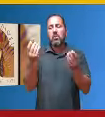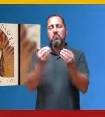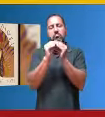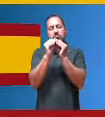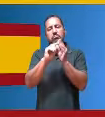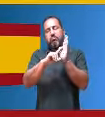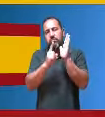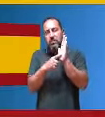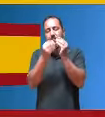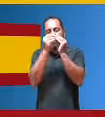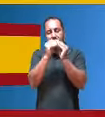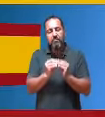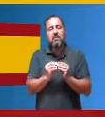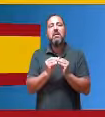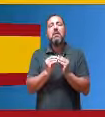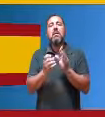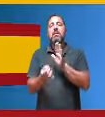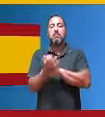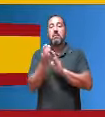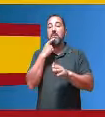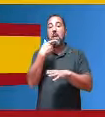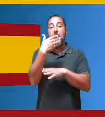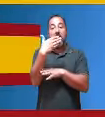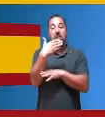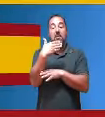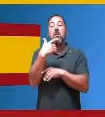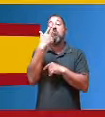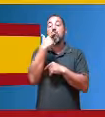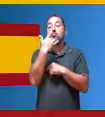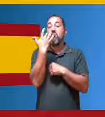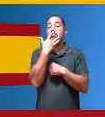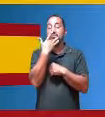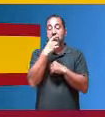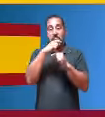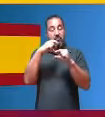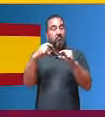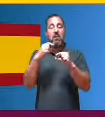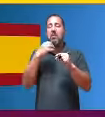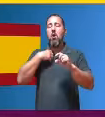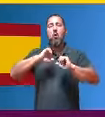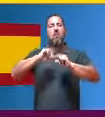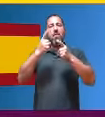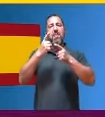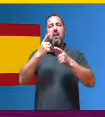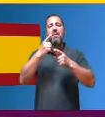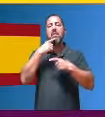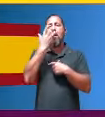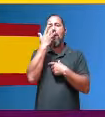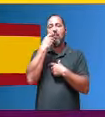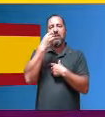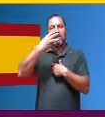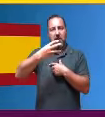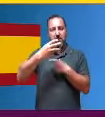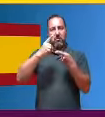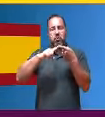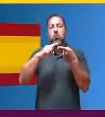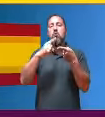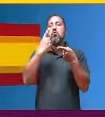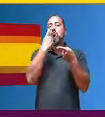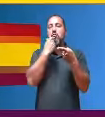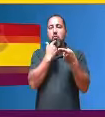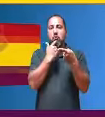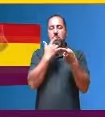abril se publican las disposiciones por las que desaparece la bandera roja y gualda, declarándose oficial la bandera tricolor,